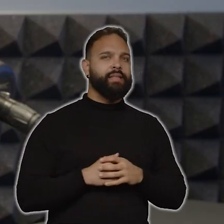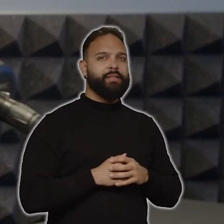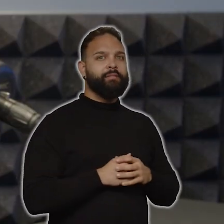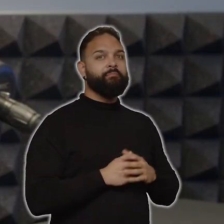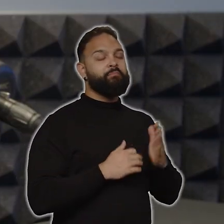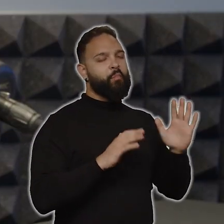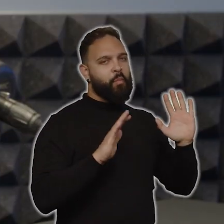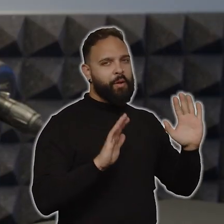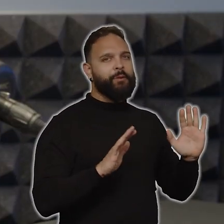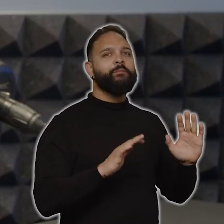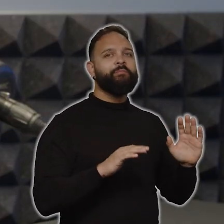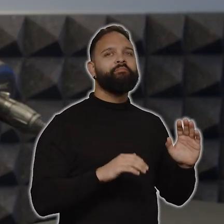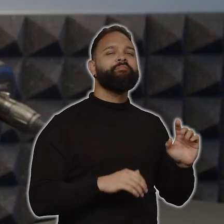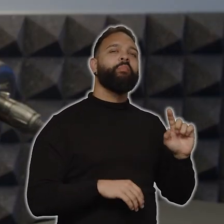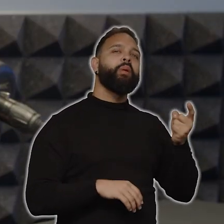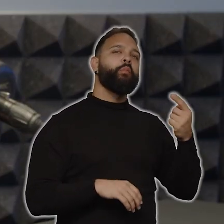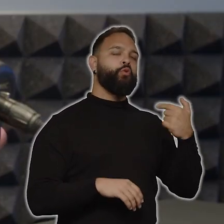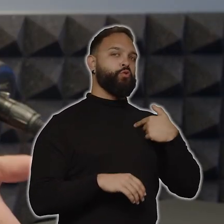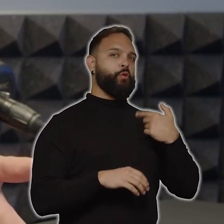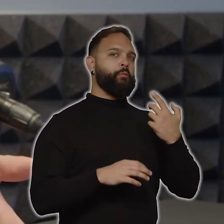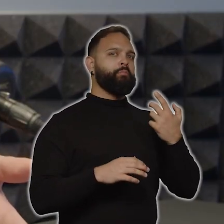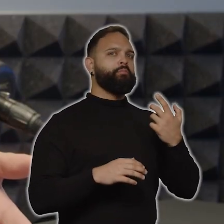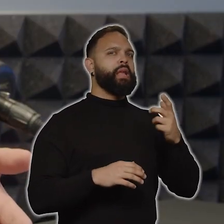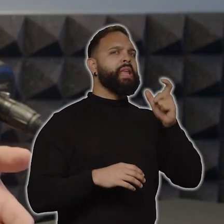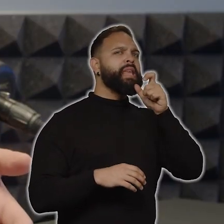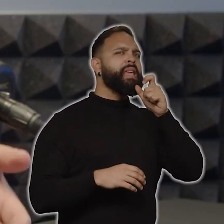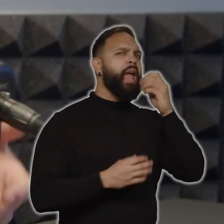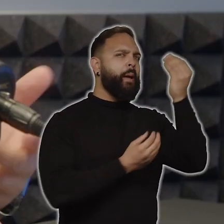en primer lugar, yo me enteré